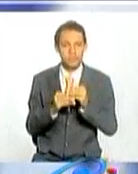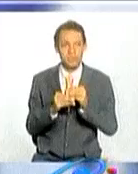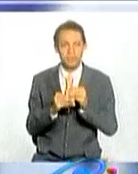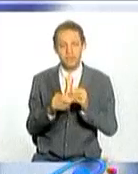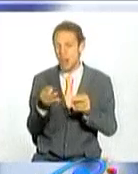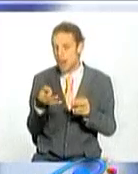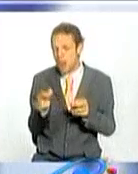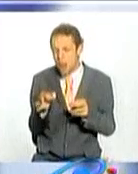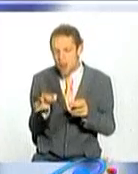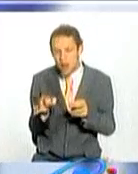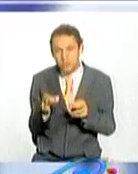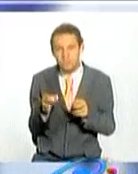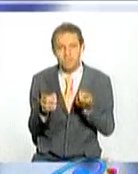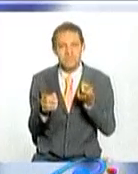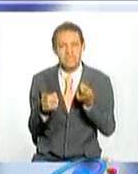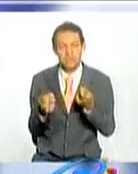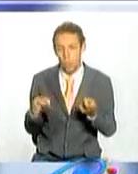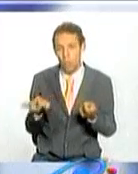calculito pequeño,